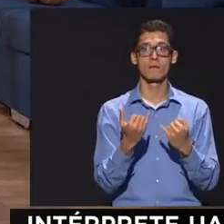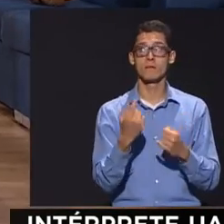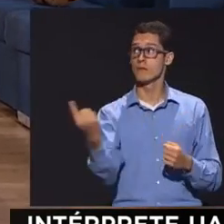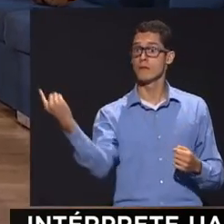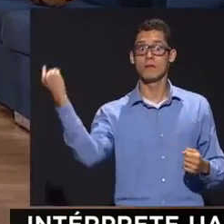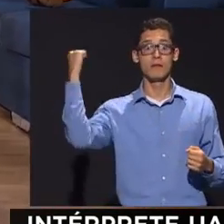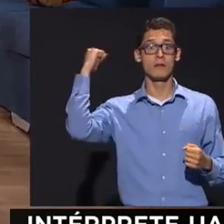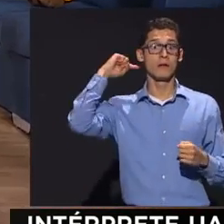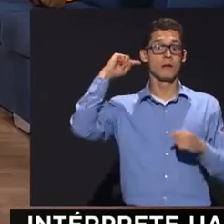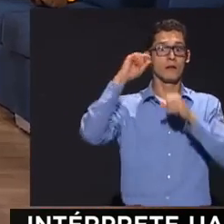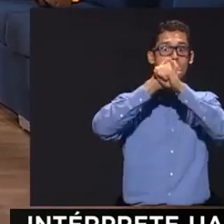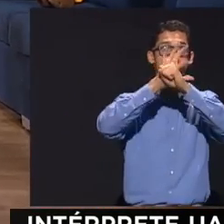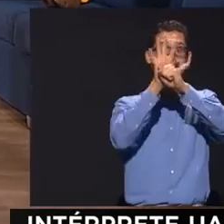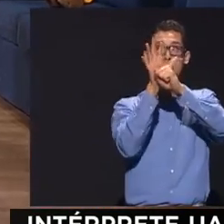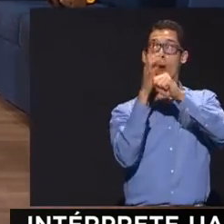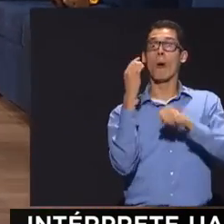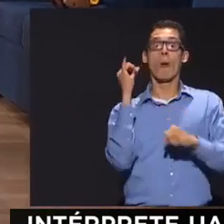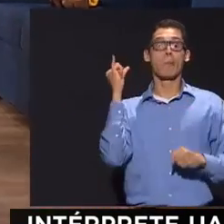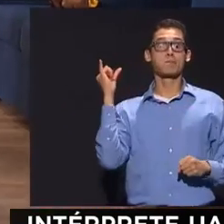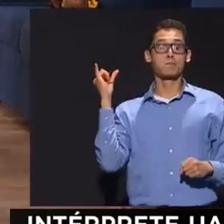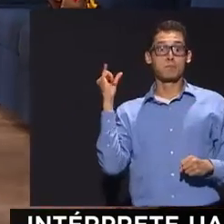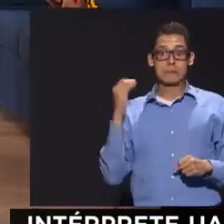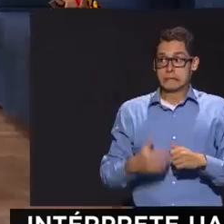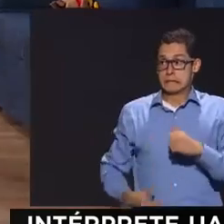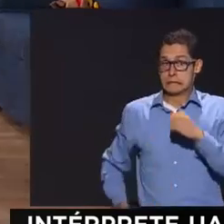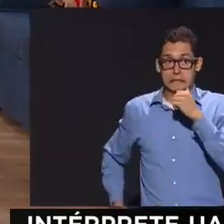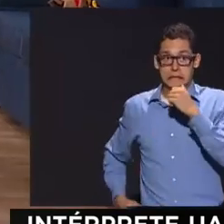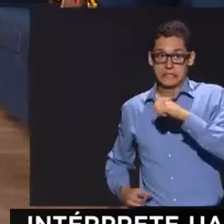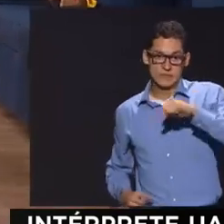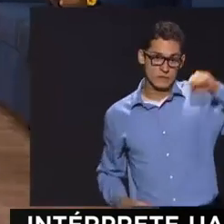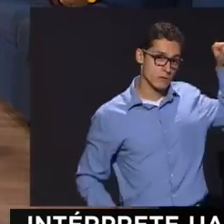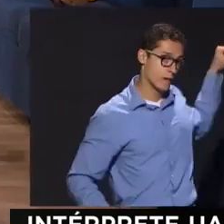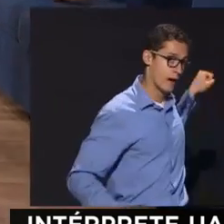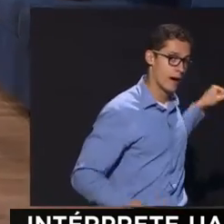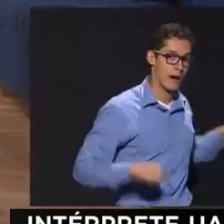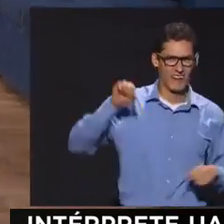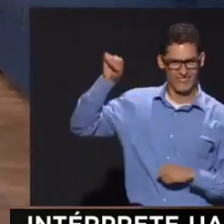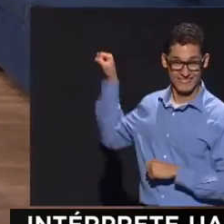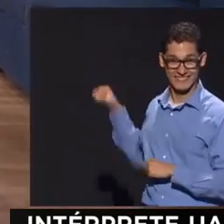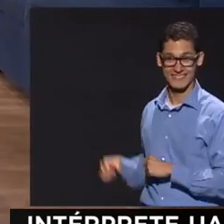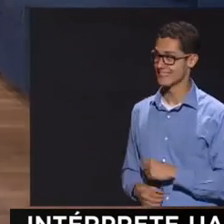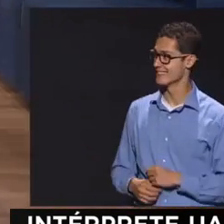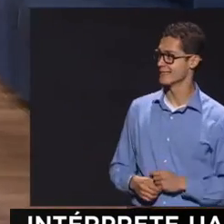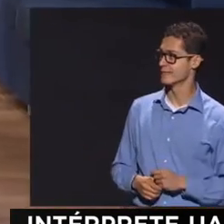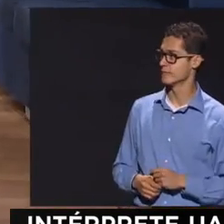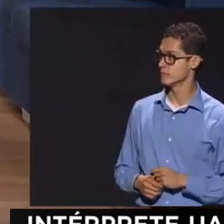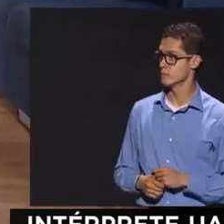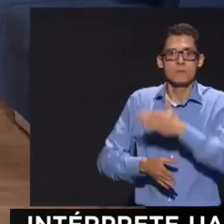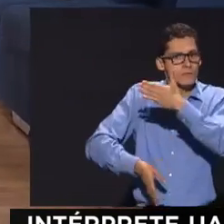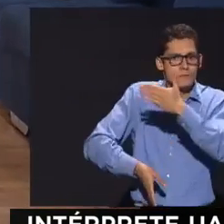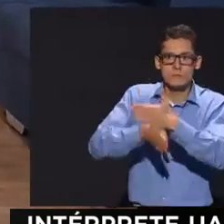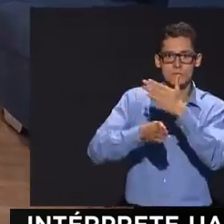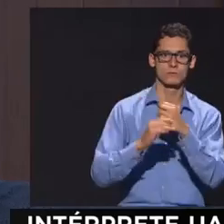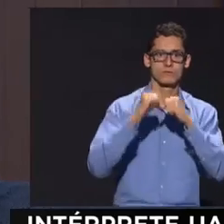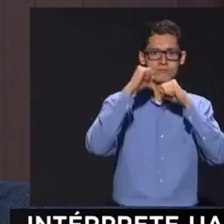atacar por la espalda él cree que nos hemos visto ya lo sentimos atrás atrás atrás muy bien y seguimos ahí en